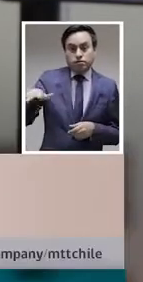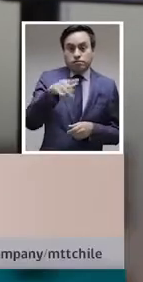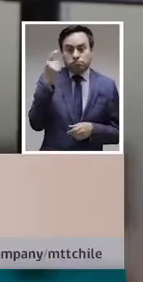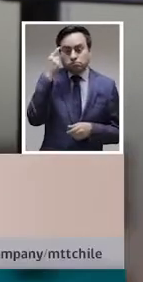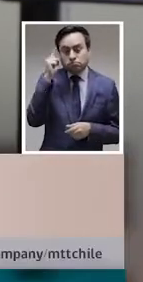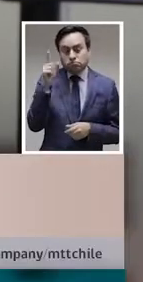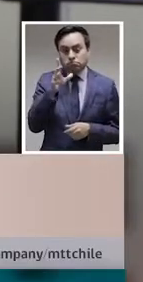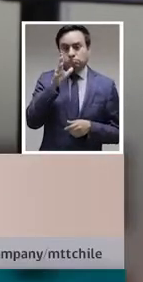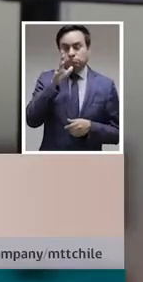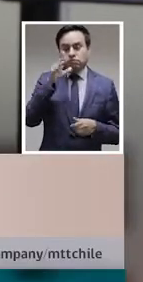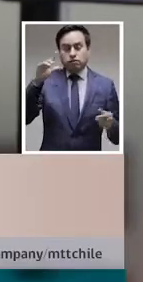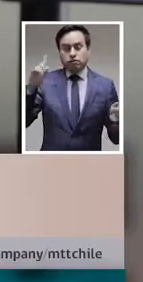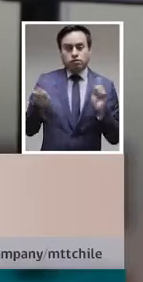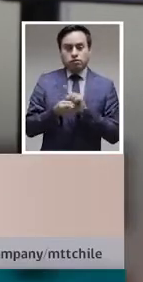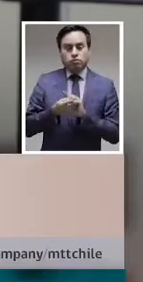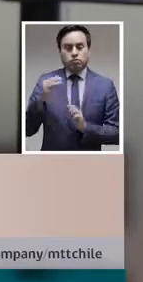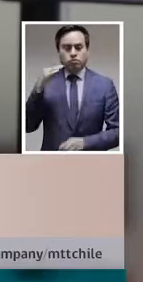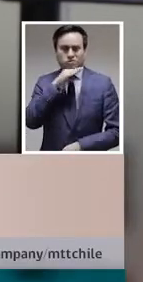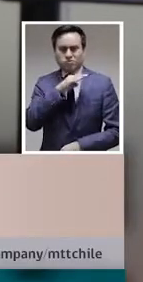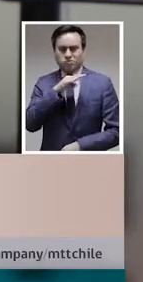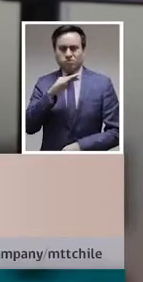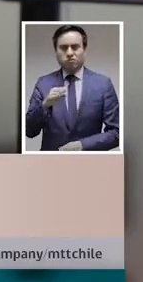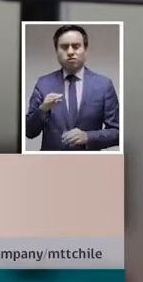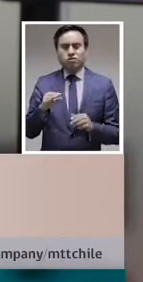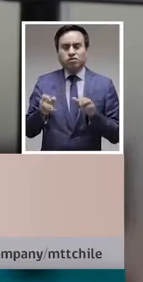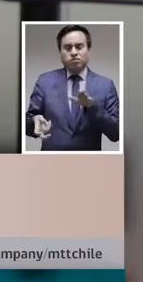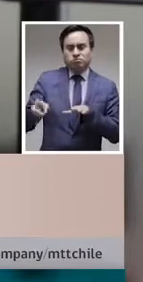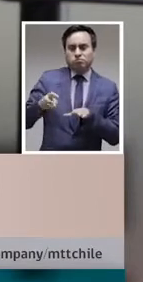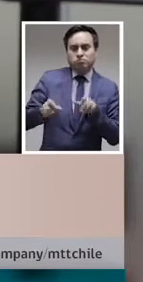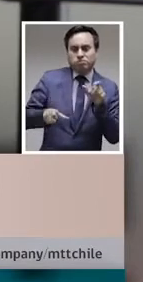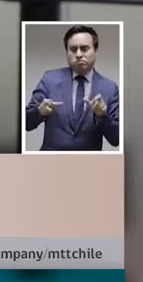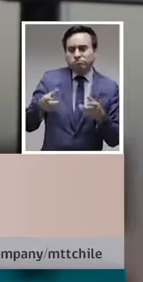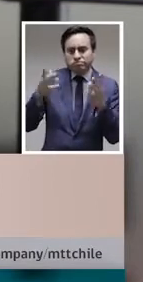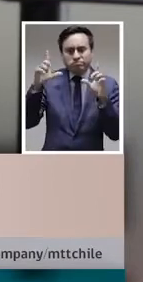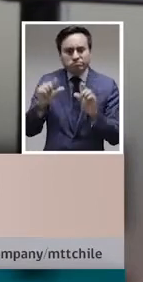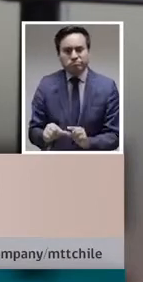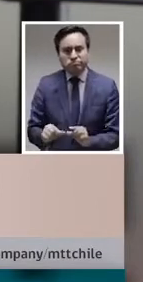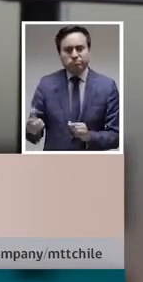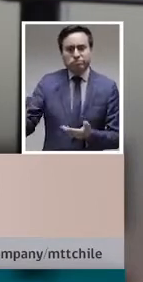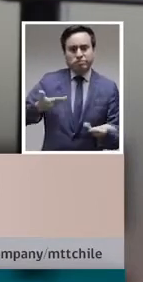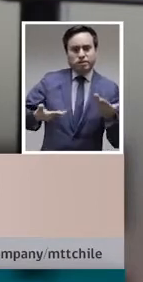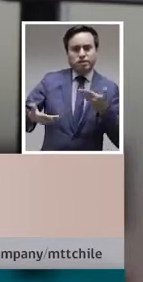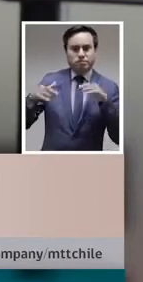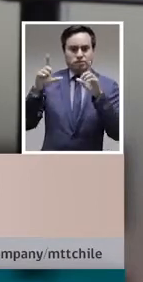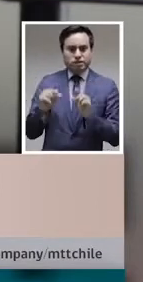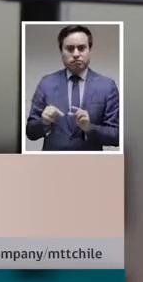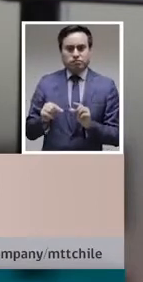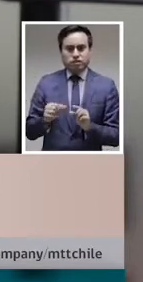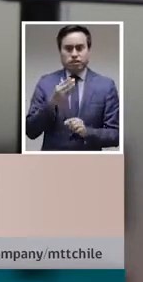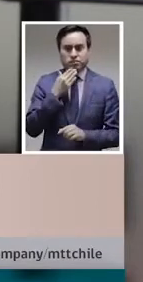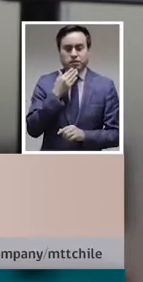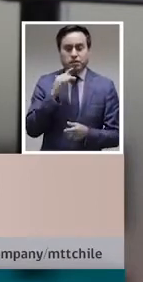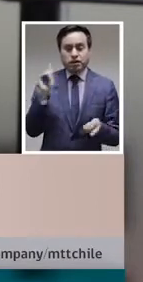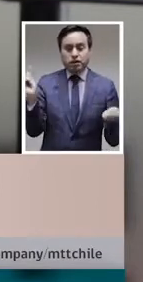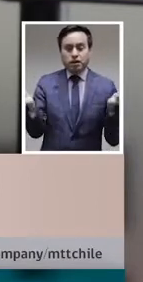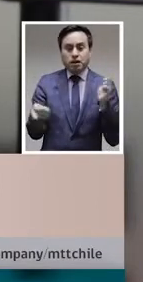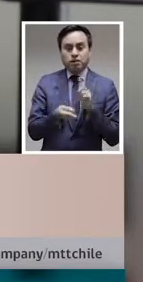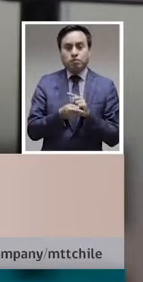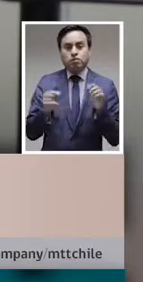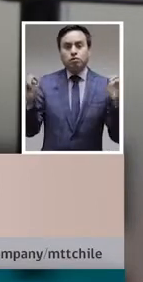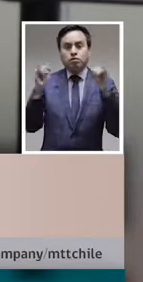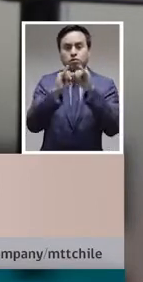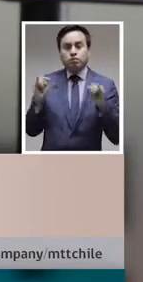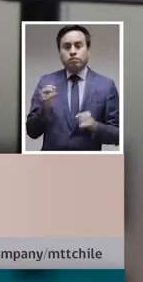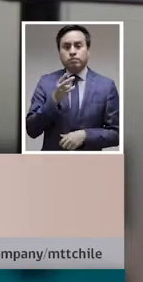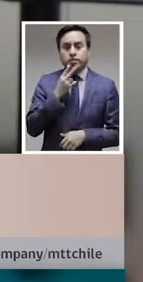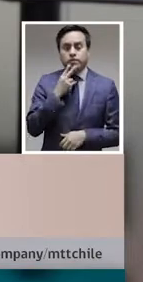inesperado, brusco, de caída de la demanda y además de un cambio en la forma